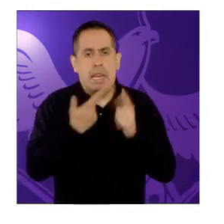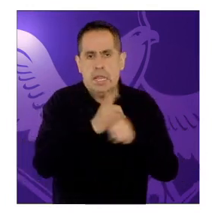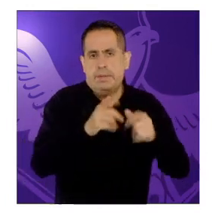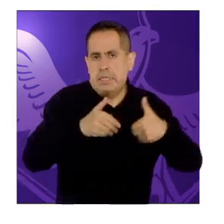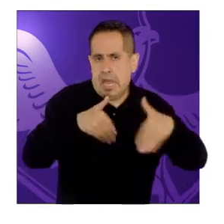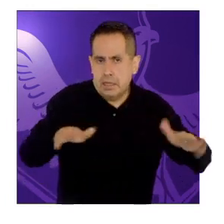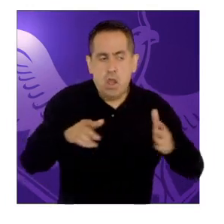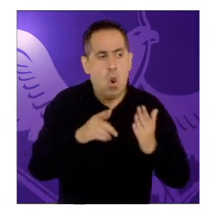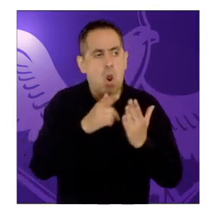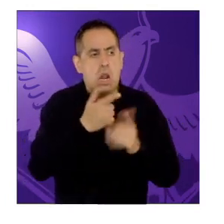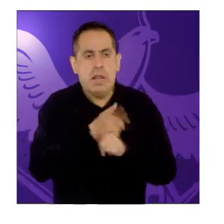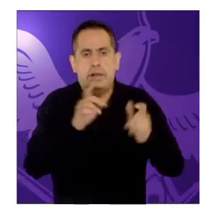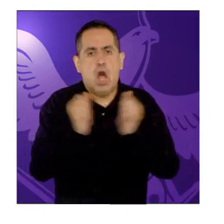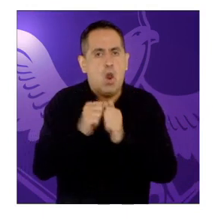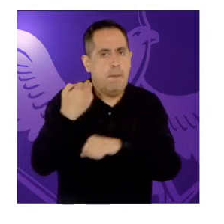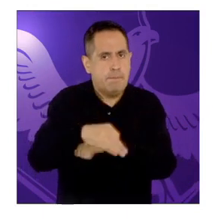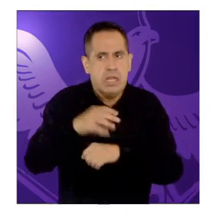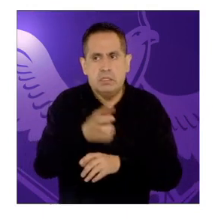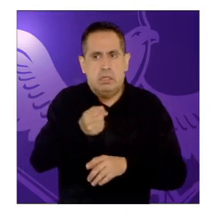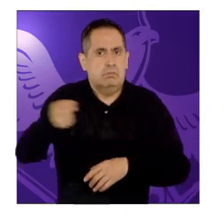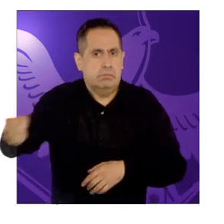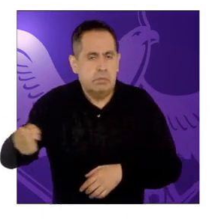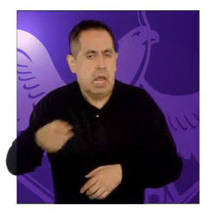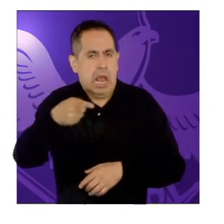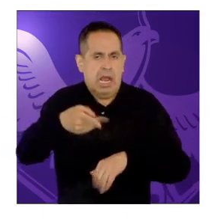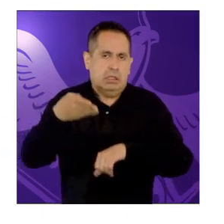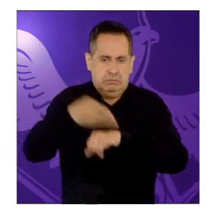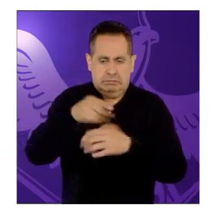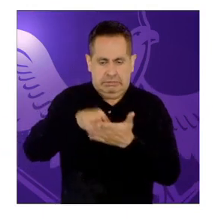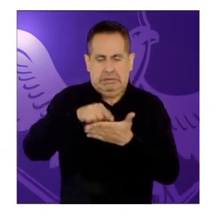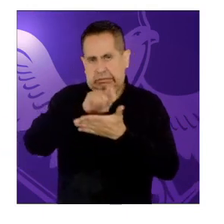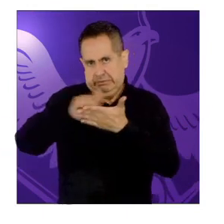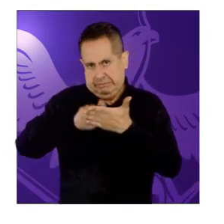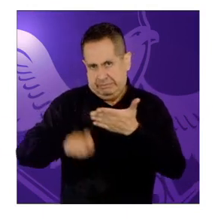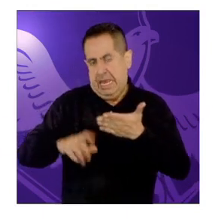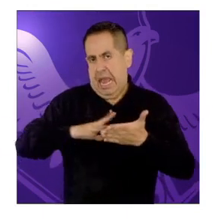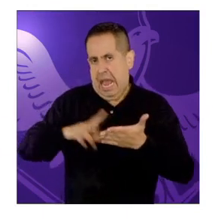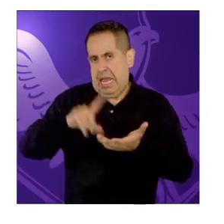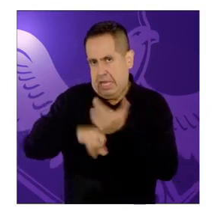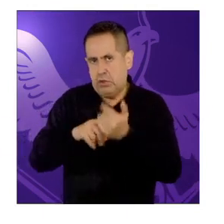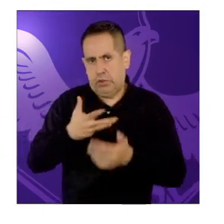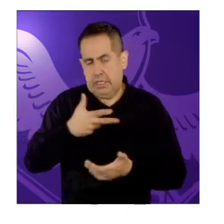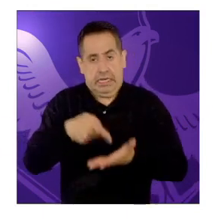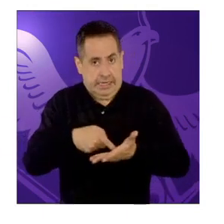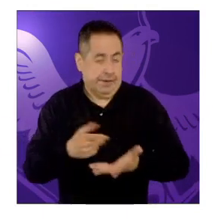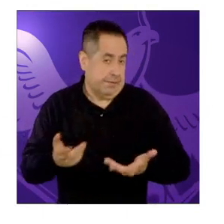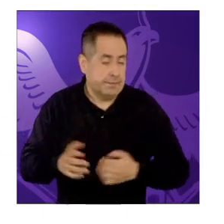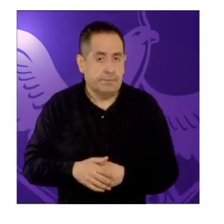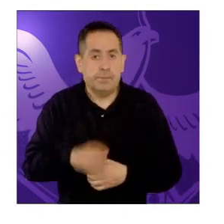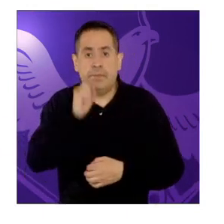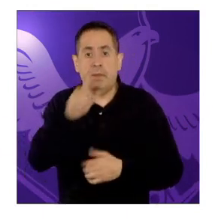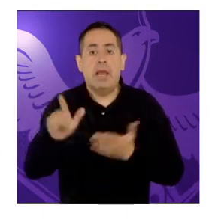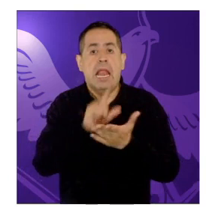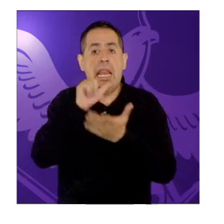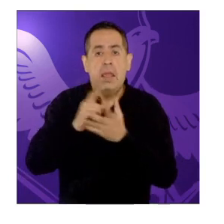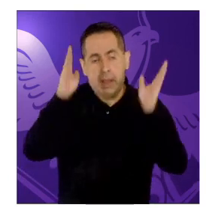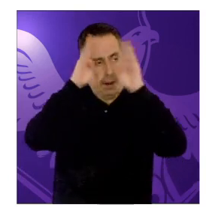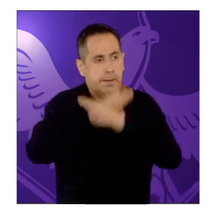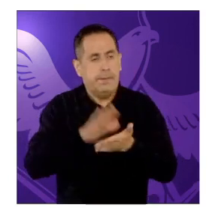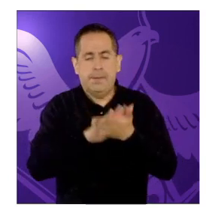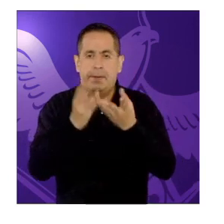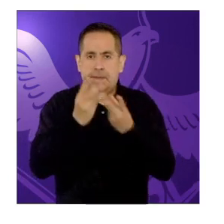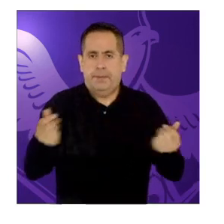libertad anticipada y libertad condicionada contemplados en la Ley Nacional de Ejecución Penal. Asimismo, se ha impulsado la aplicación de la